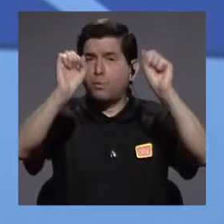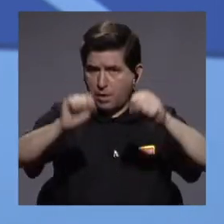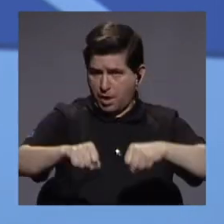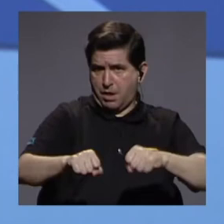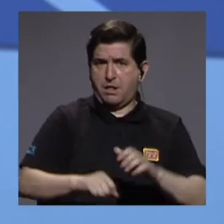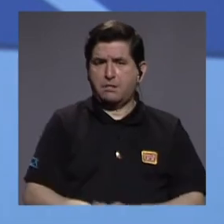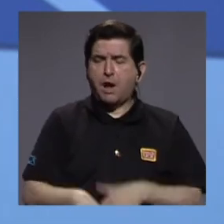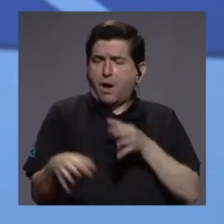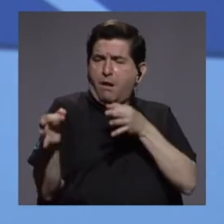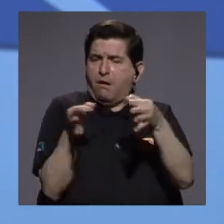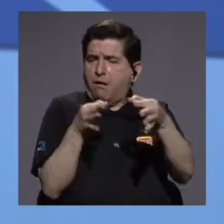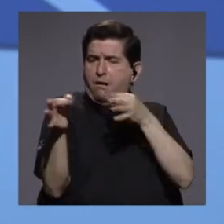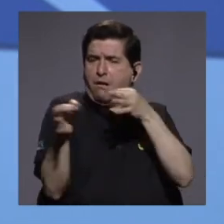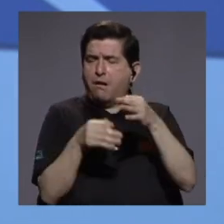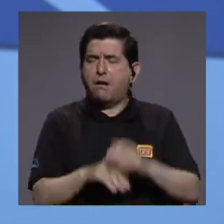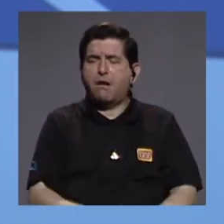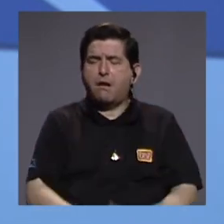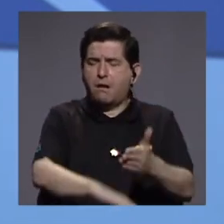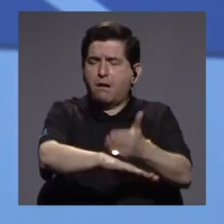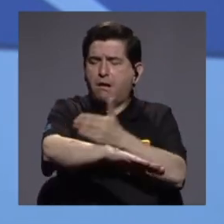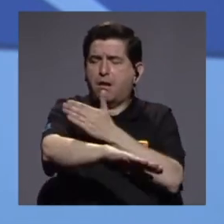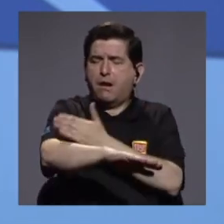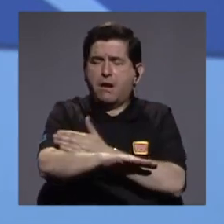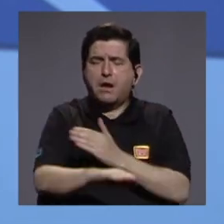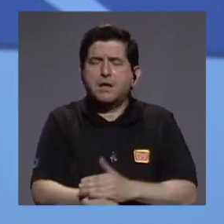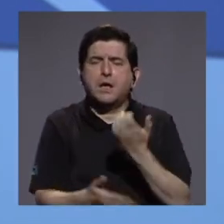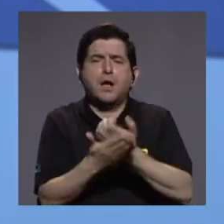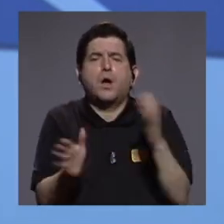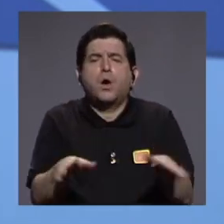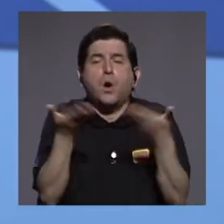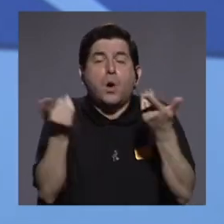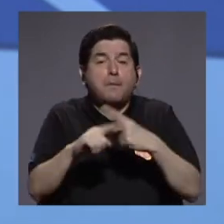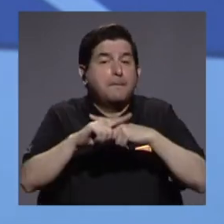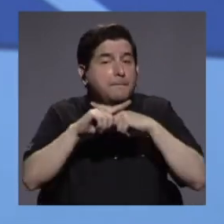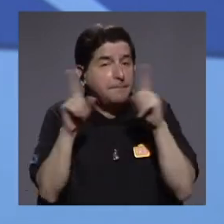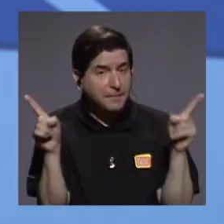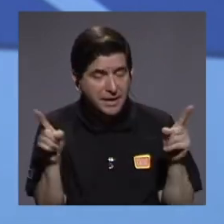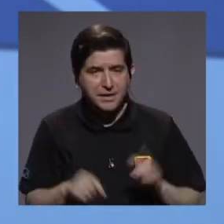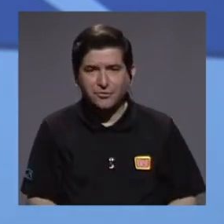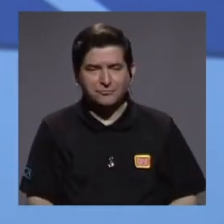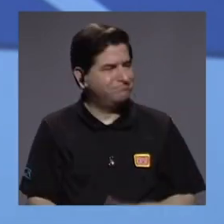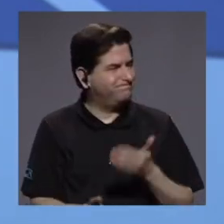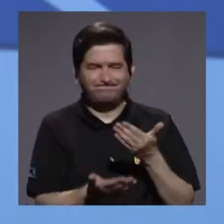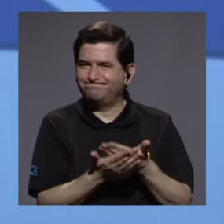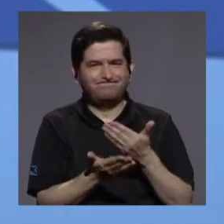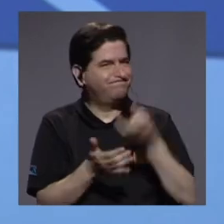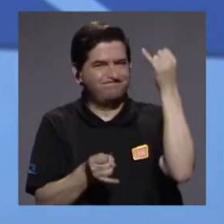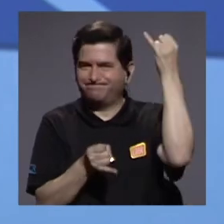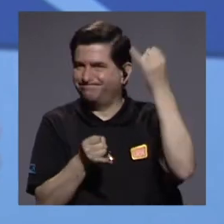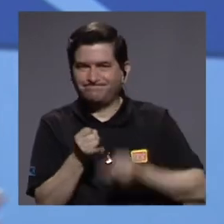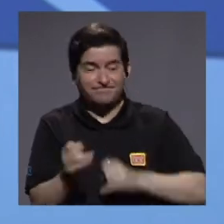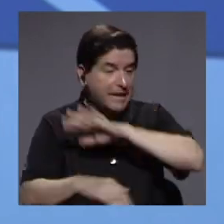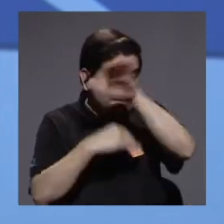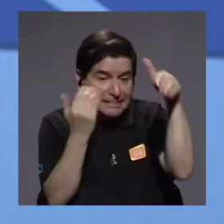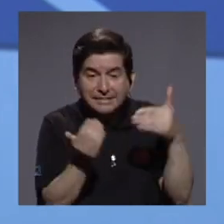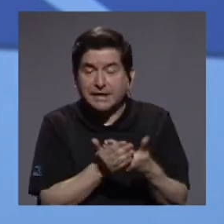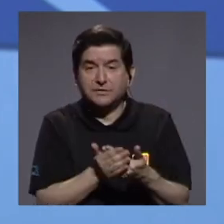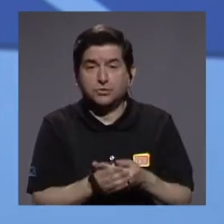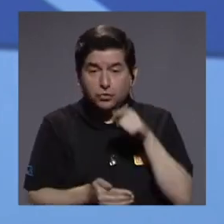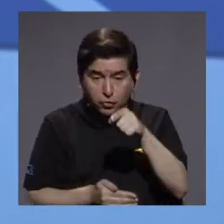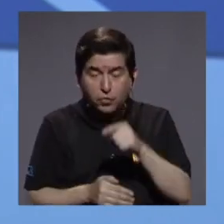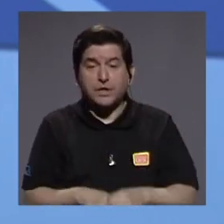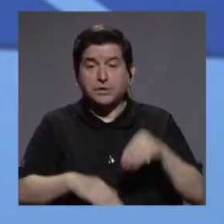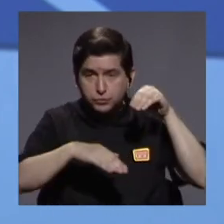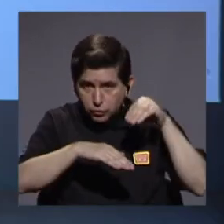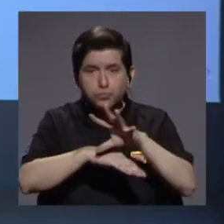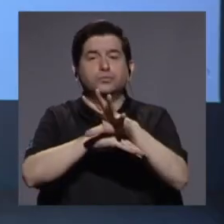explicar cómo se causa el crecimiento económico pero no hay evidencia concluyente de todo lo que causa el crecimiento